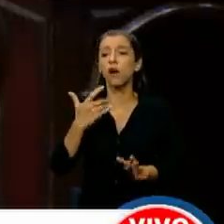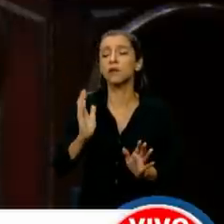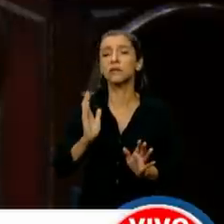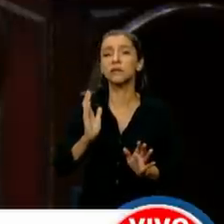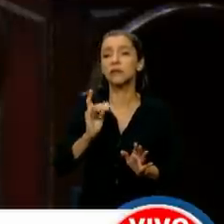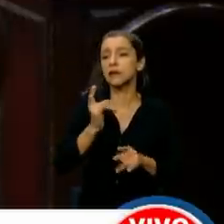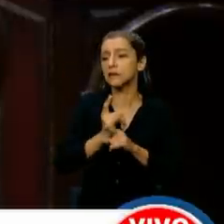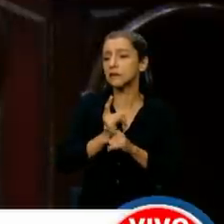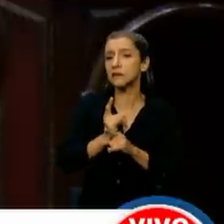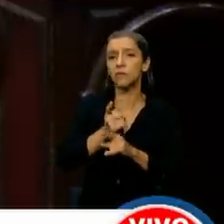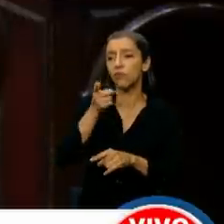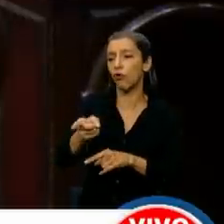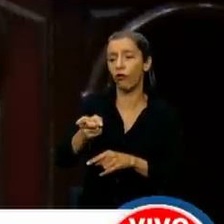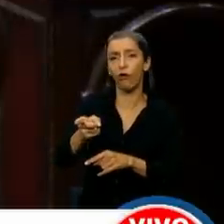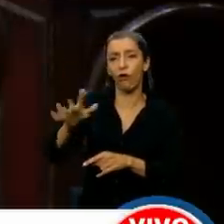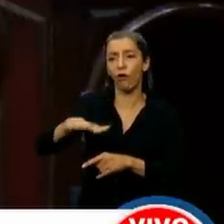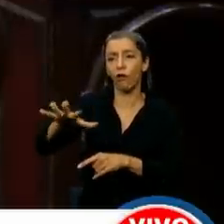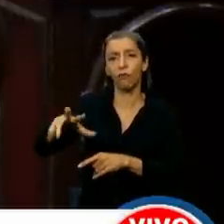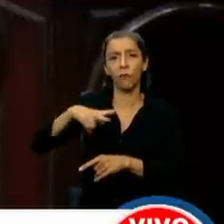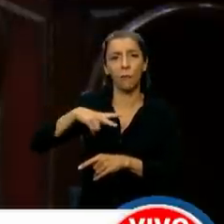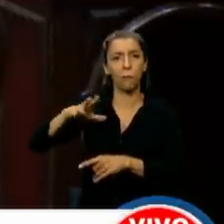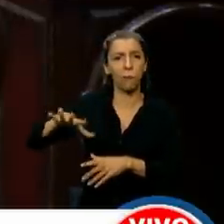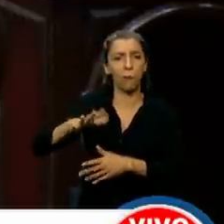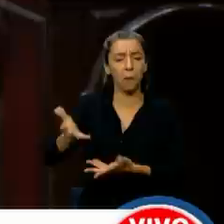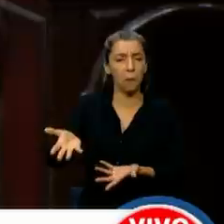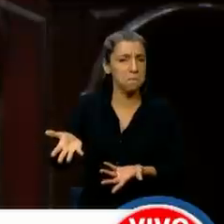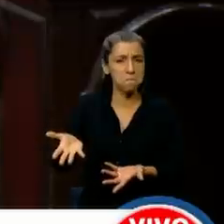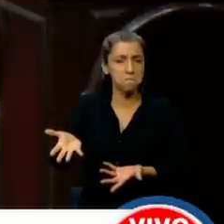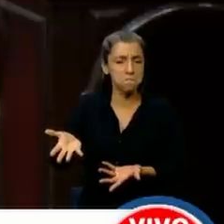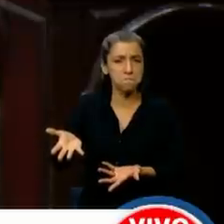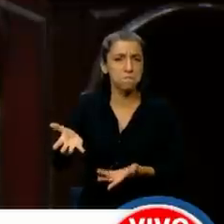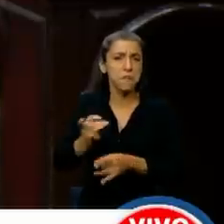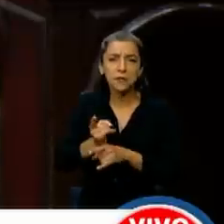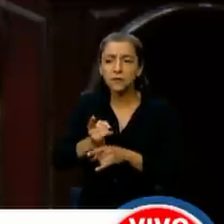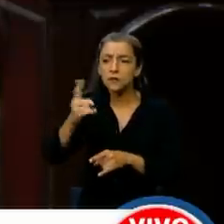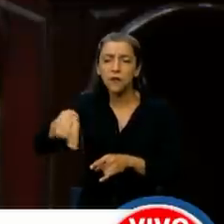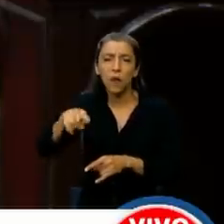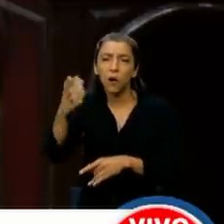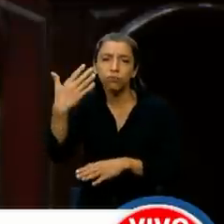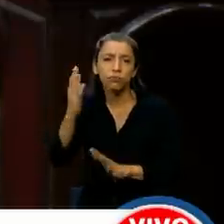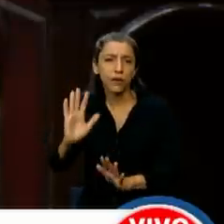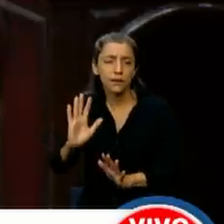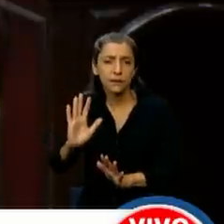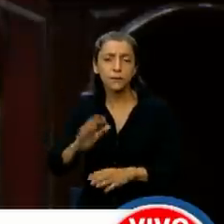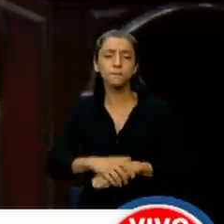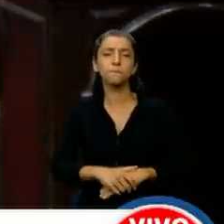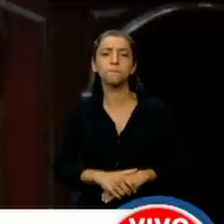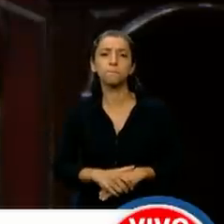la actividad privada discurso que en sus versiones más radicales